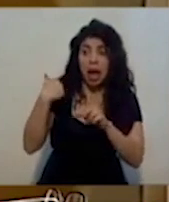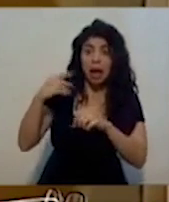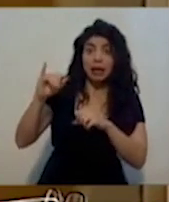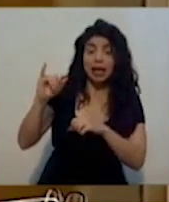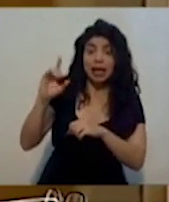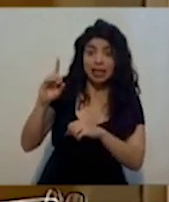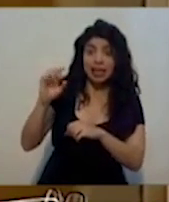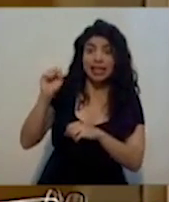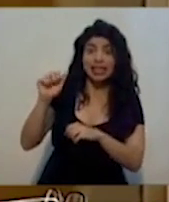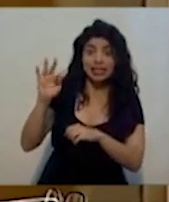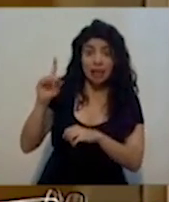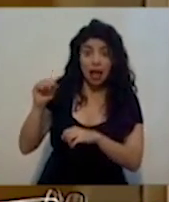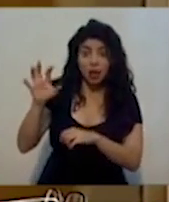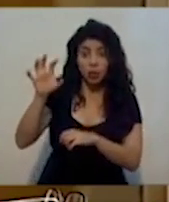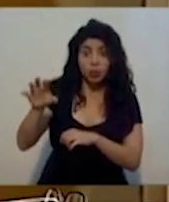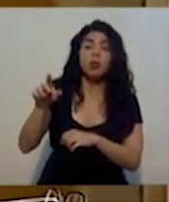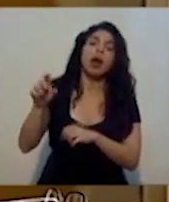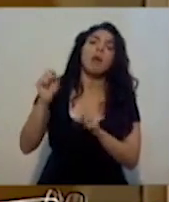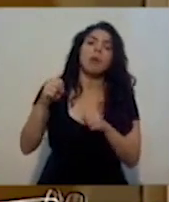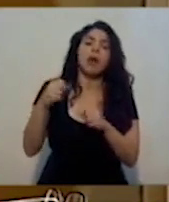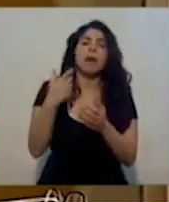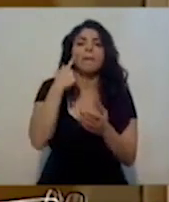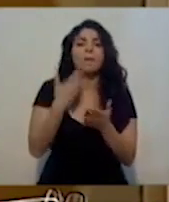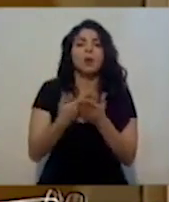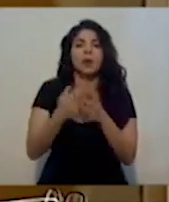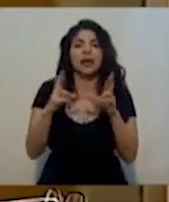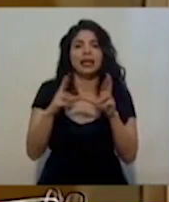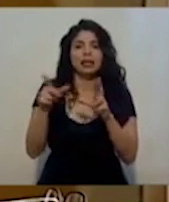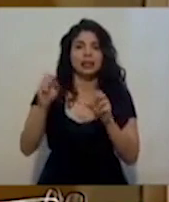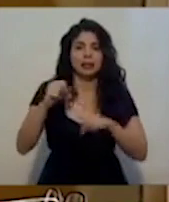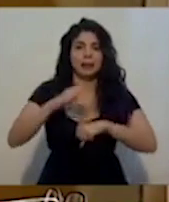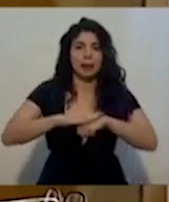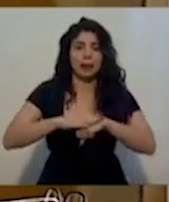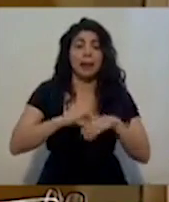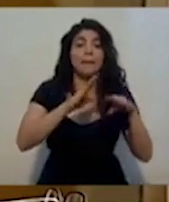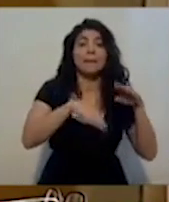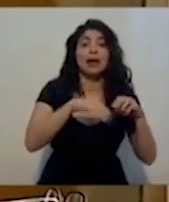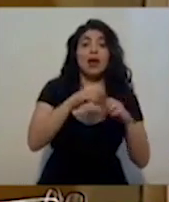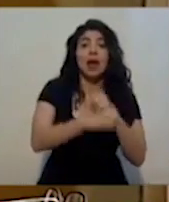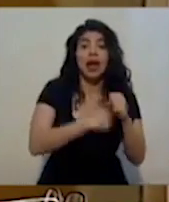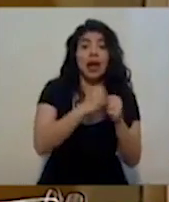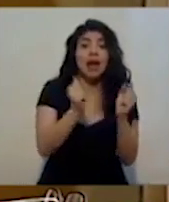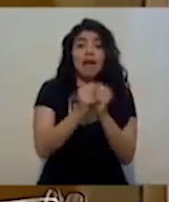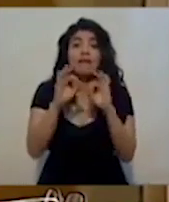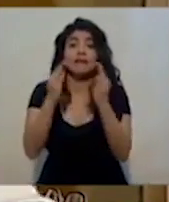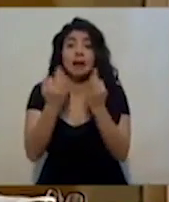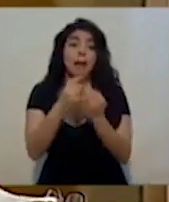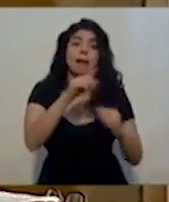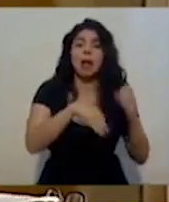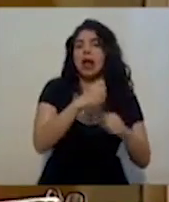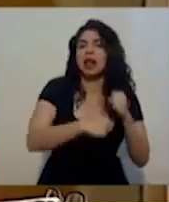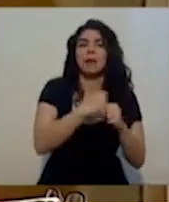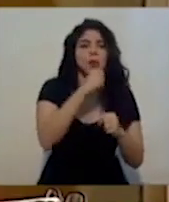residencia en uno de los estados permitidos el requisito excluye a los menores de edad que estén viajando con su familia